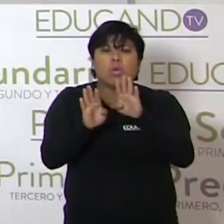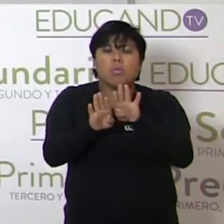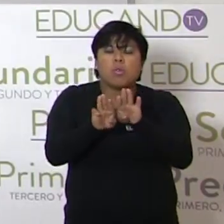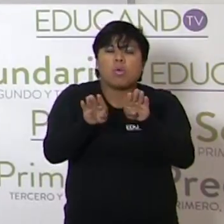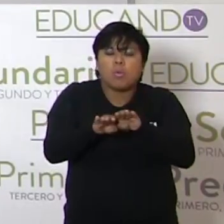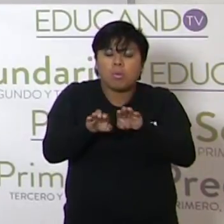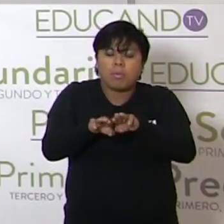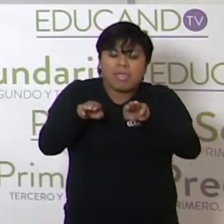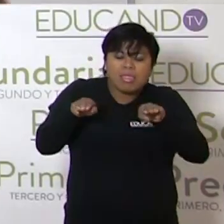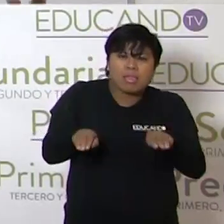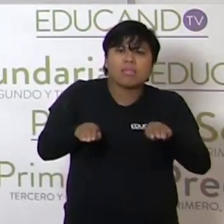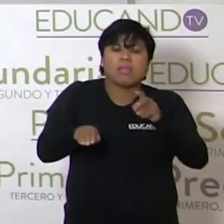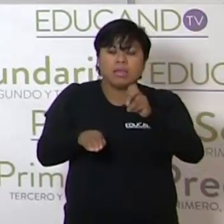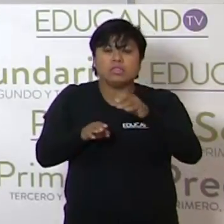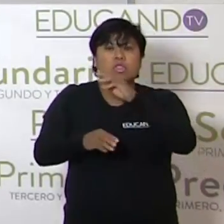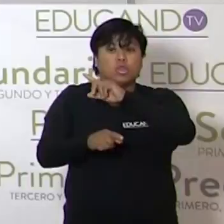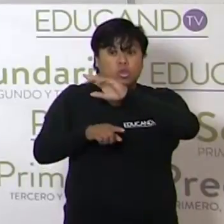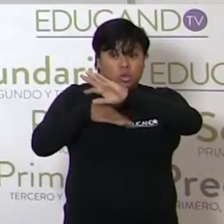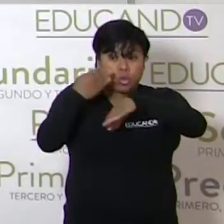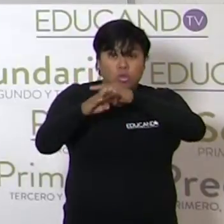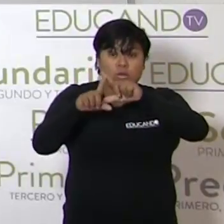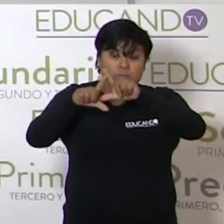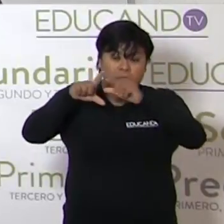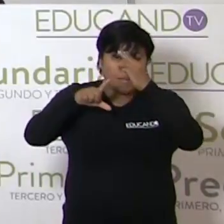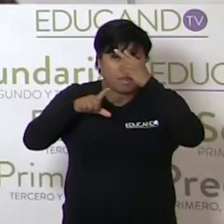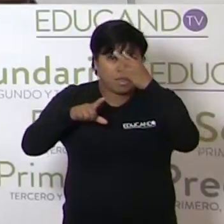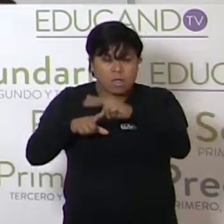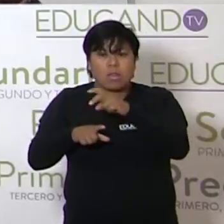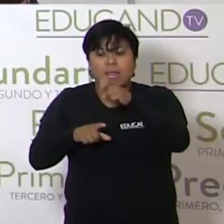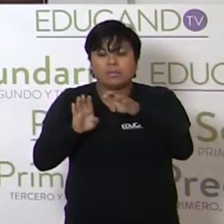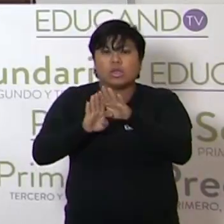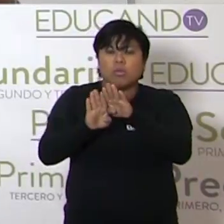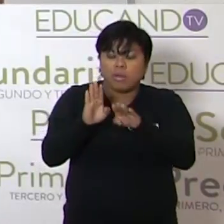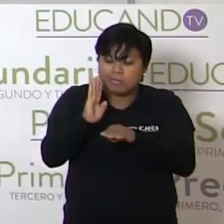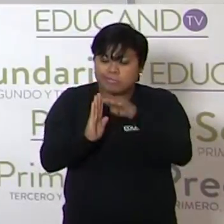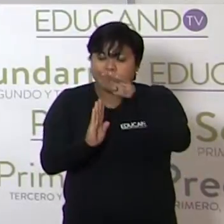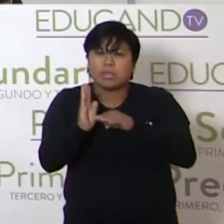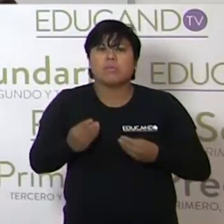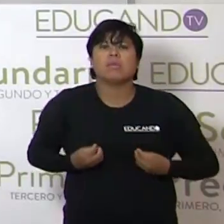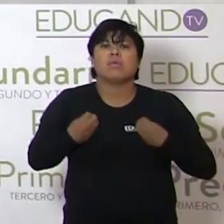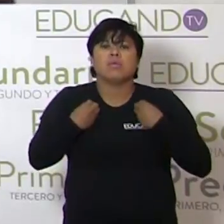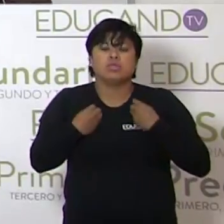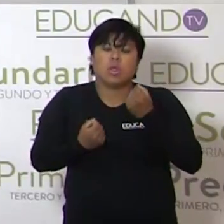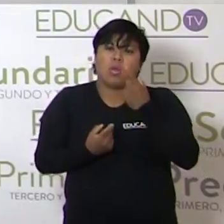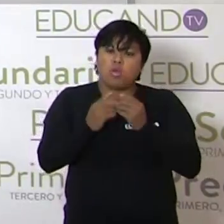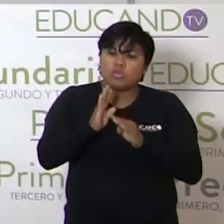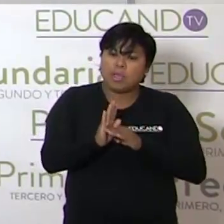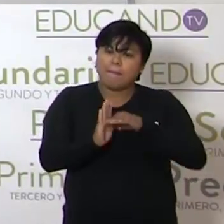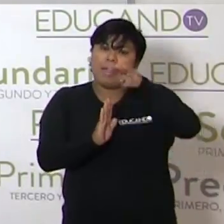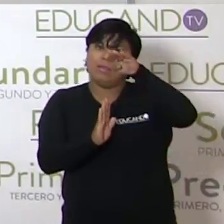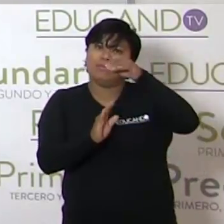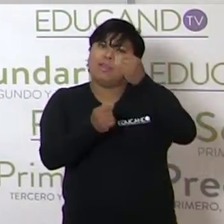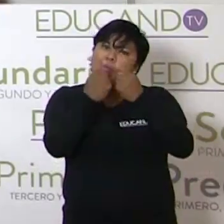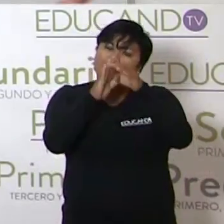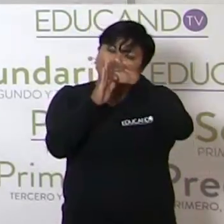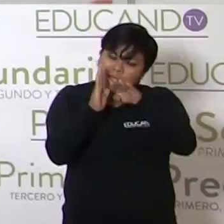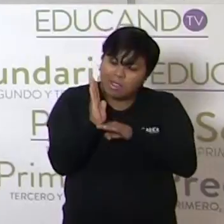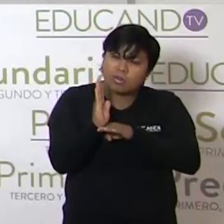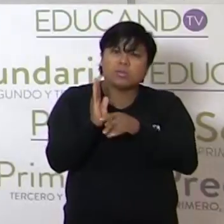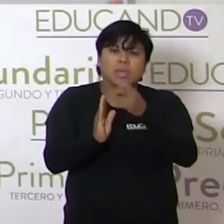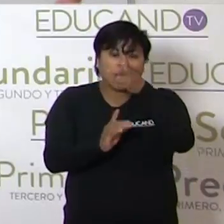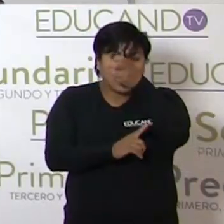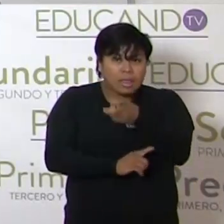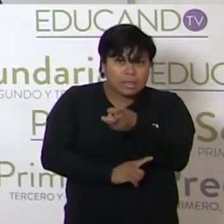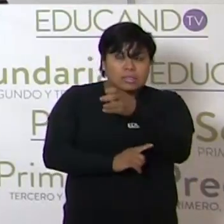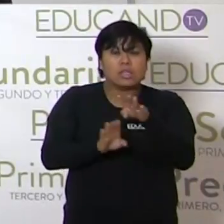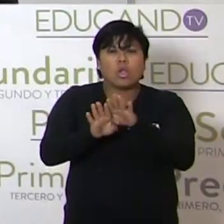cual todos los mexicanos más en ese promedio estamos viviendo, algunos más, algunos menos, pero esa es una ponderación que se